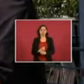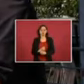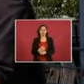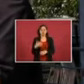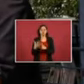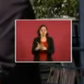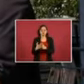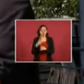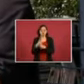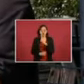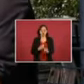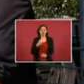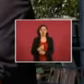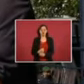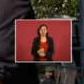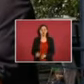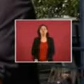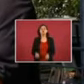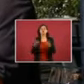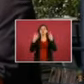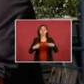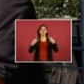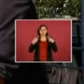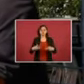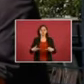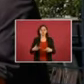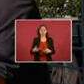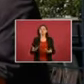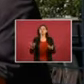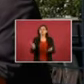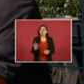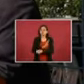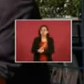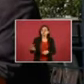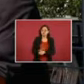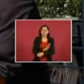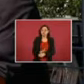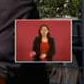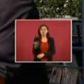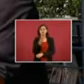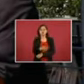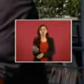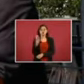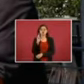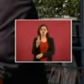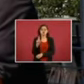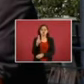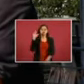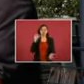extenderá a más de 1 millón de hectáreas y